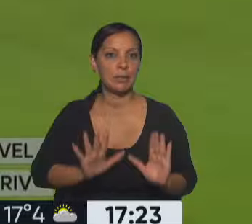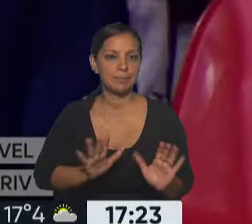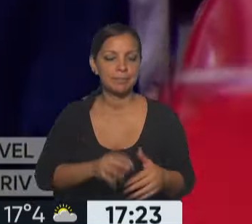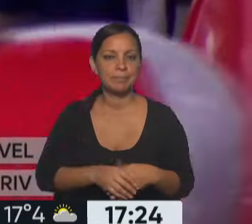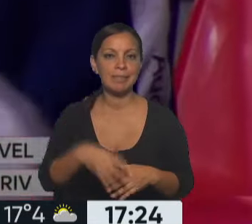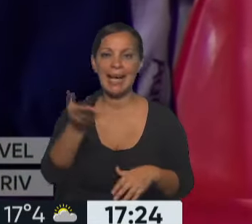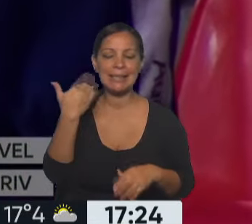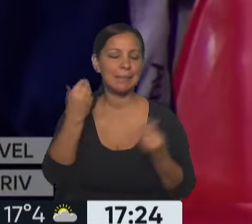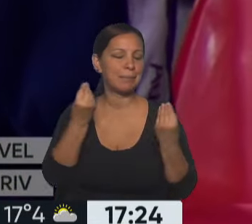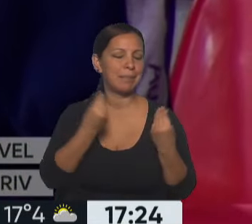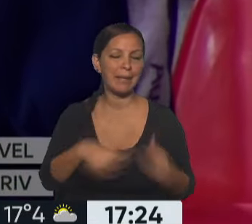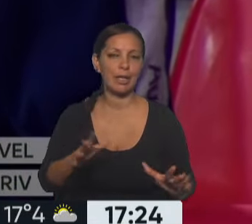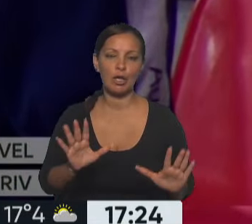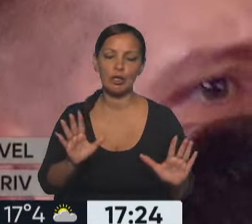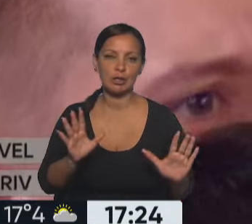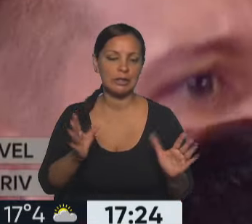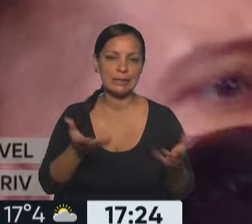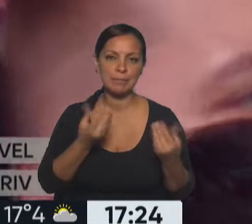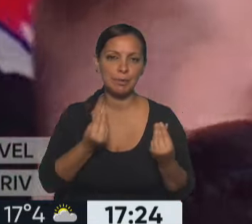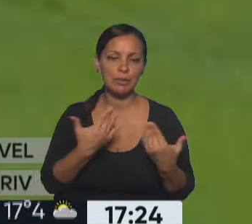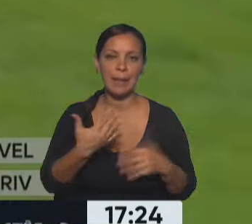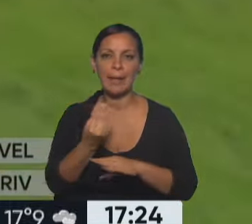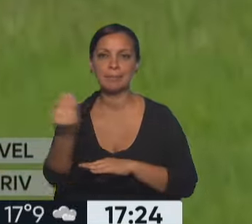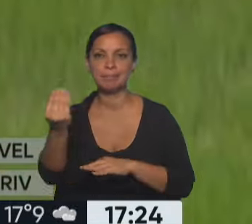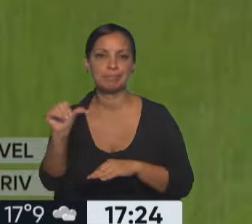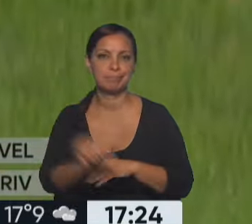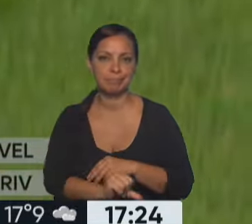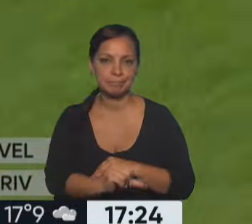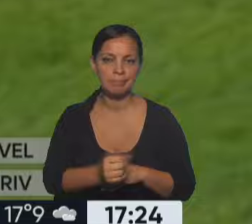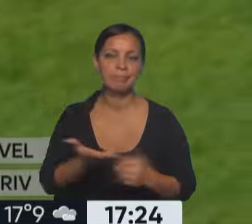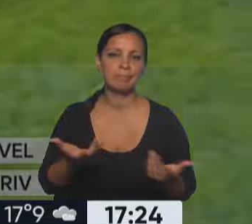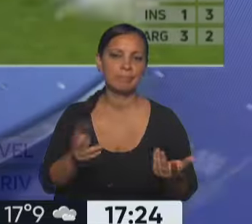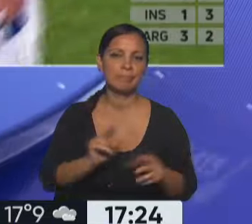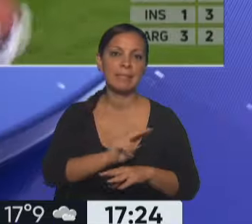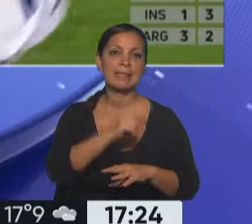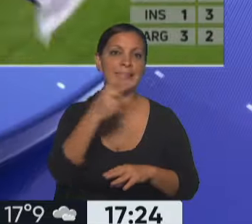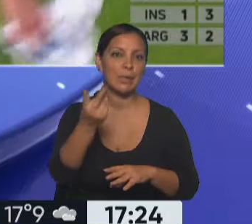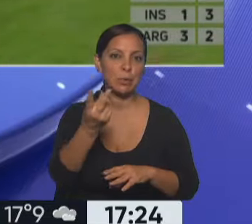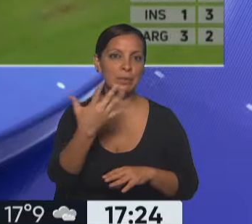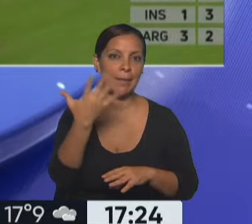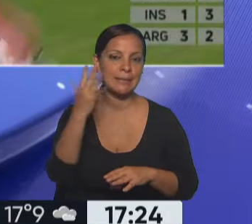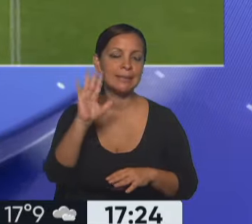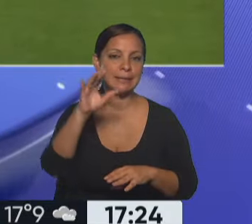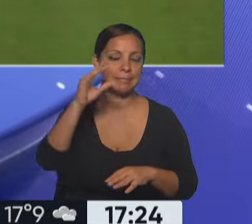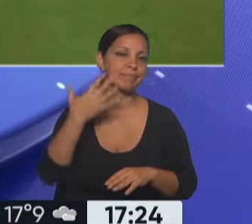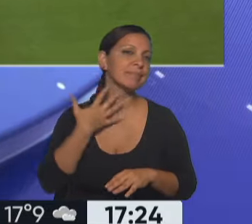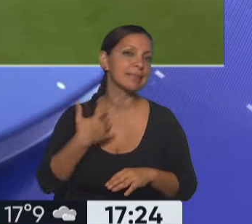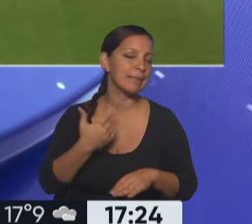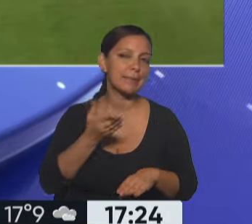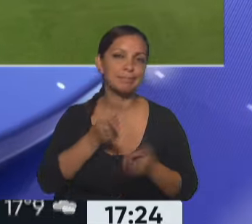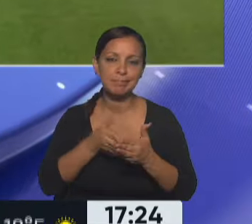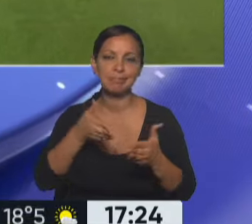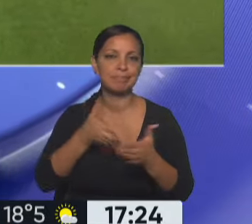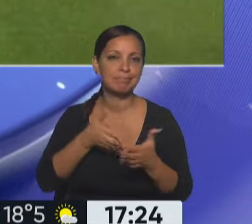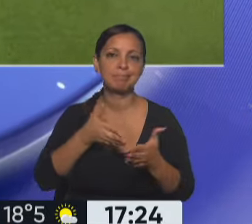perdió la posibilidad de clasificar. Es la segunda Copa de la Liga en forma consecutiva que Carlos Tevez e Independiente no pueden ingresar a esa